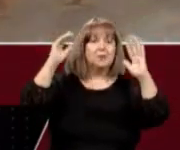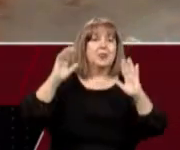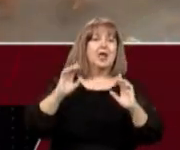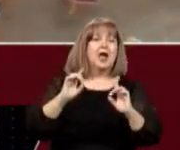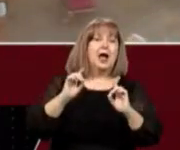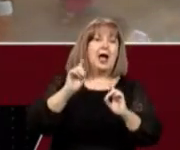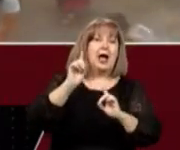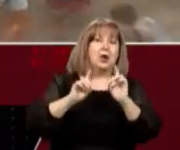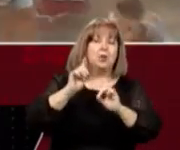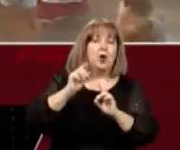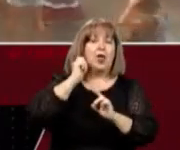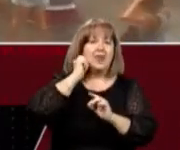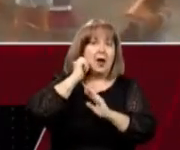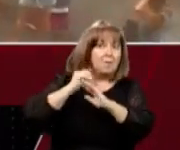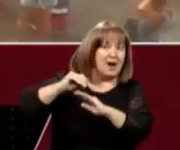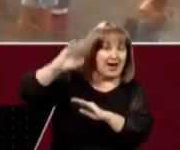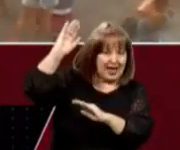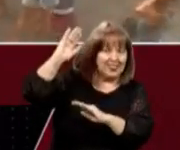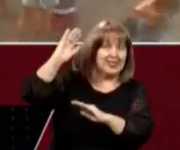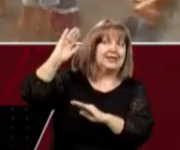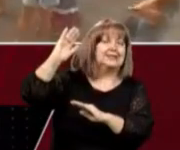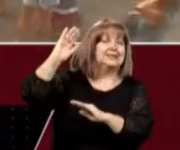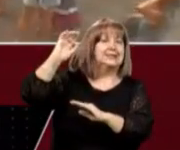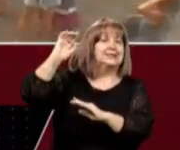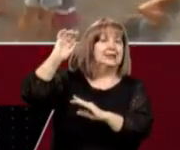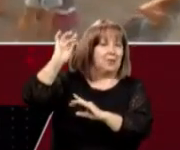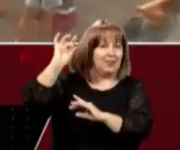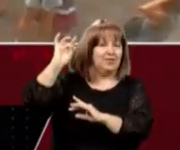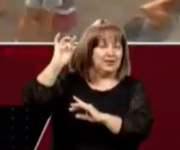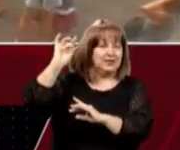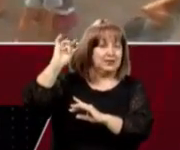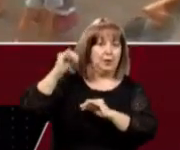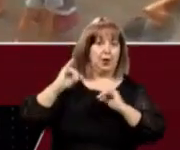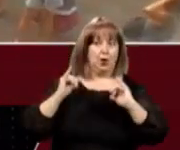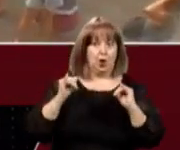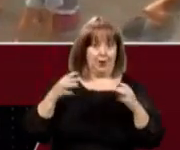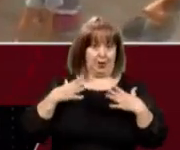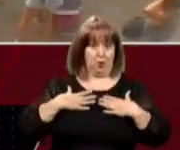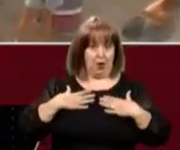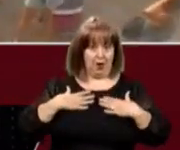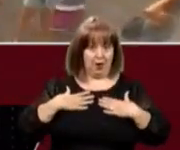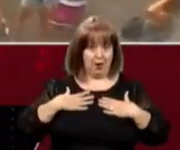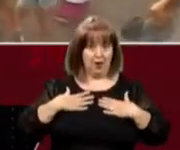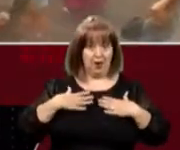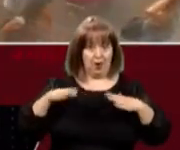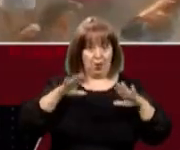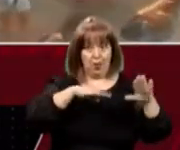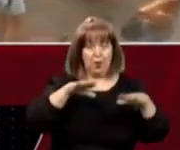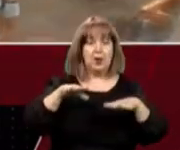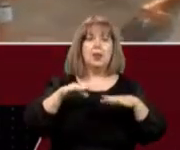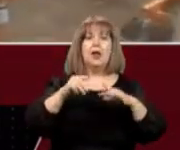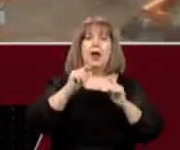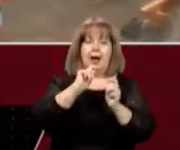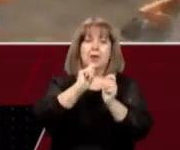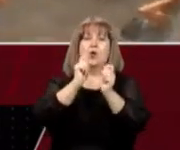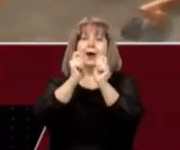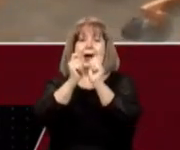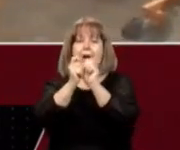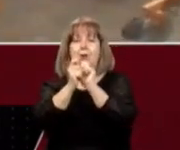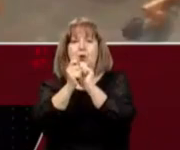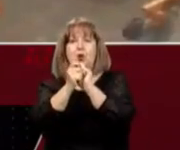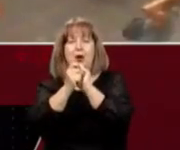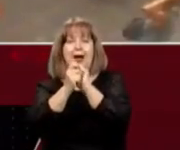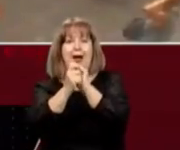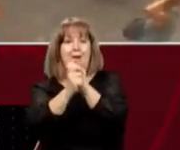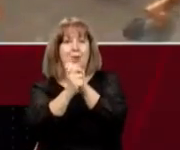todavía cuesta, todavía hay cosas que no entienden. Pero bueno, creo que es un cambio que se va haciendo a poco y que las nuevas